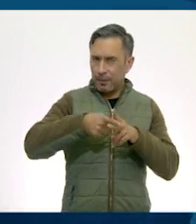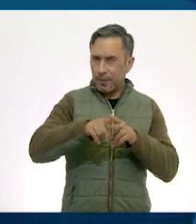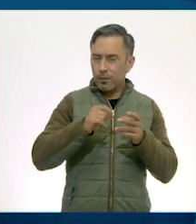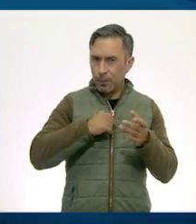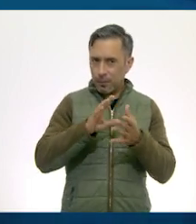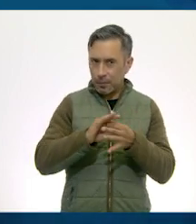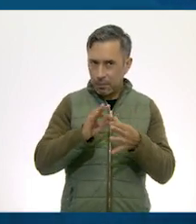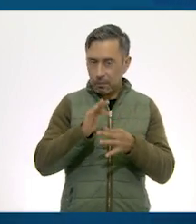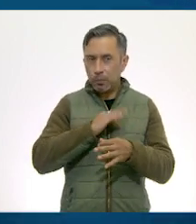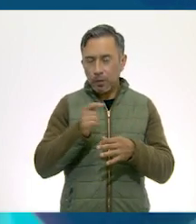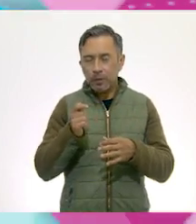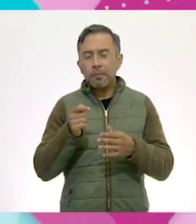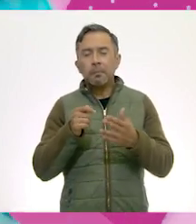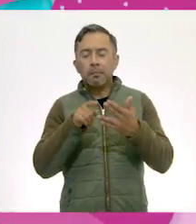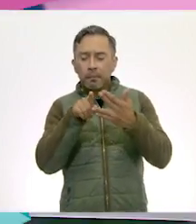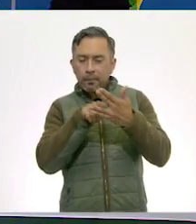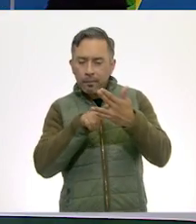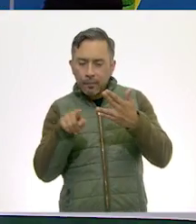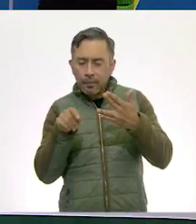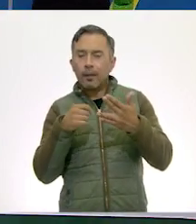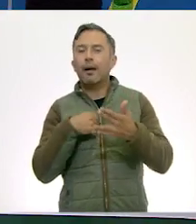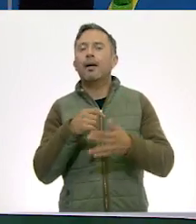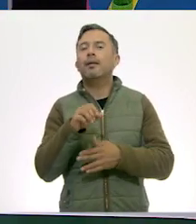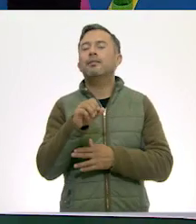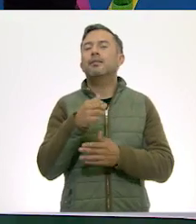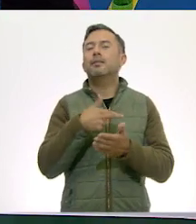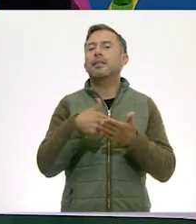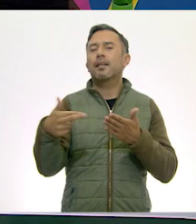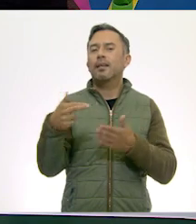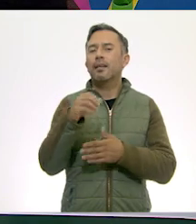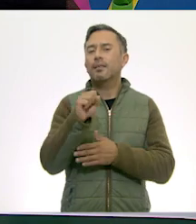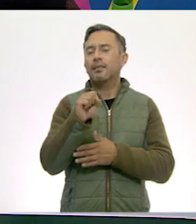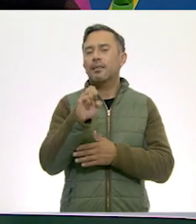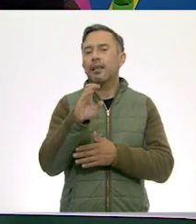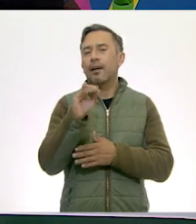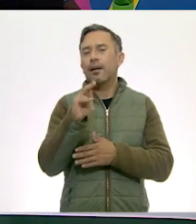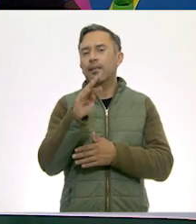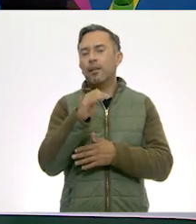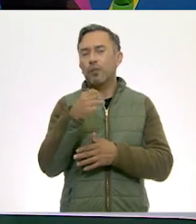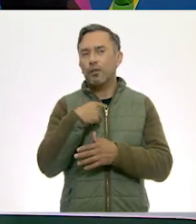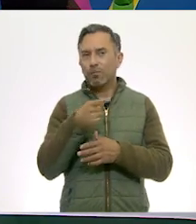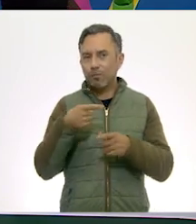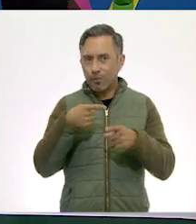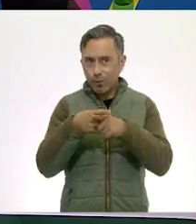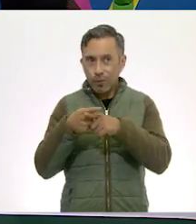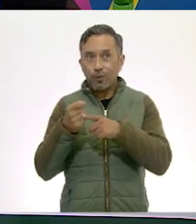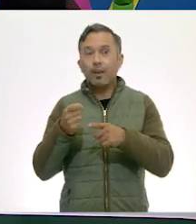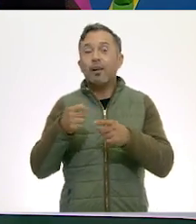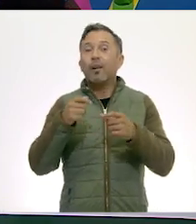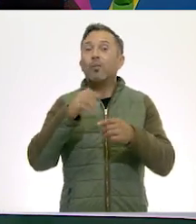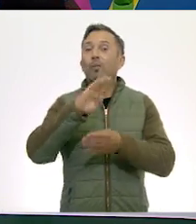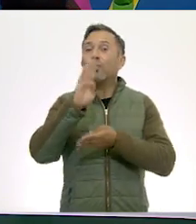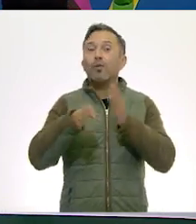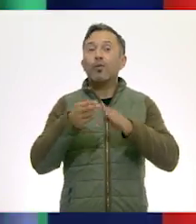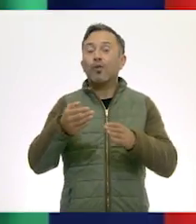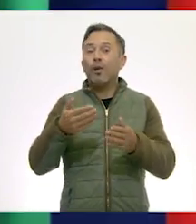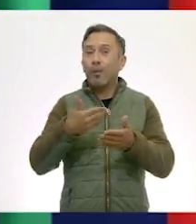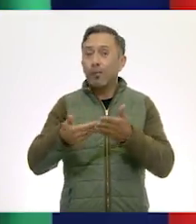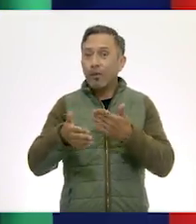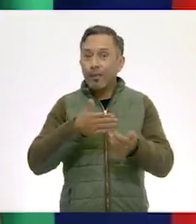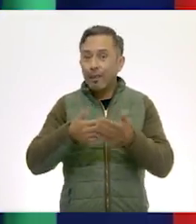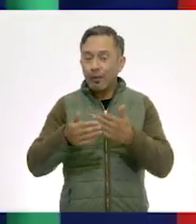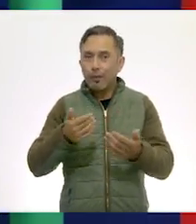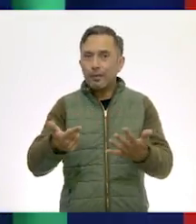Wow. algunas rectas secantes y los ángulos que se forman en las 7 maravillas del mundo